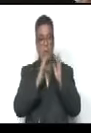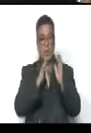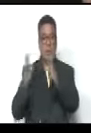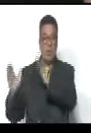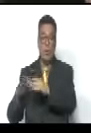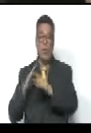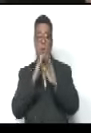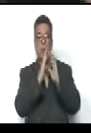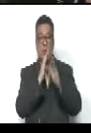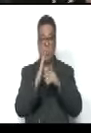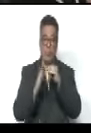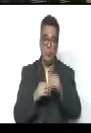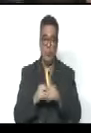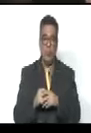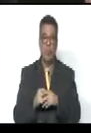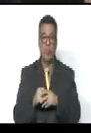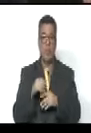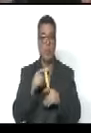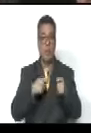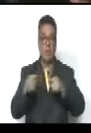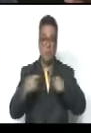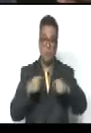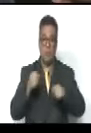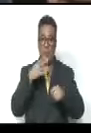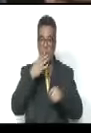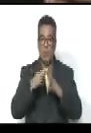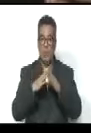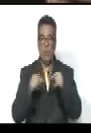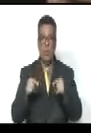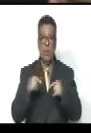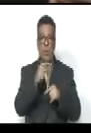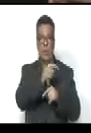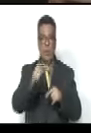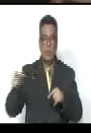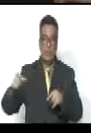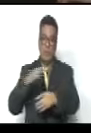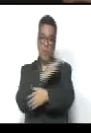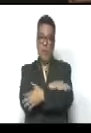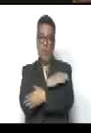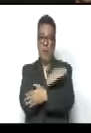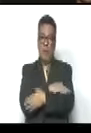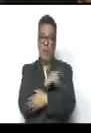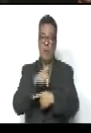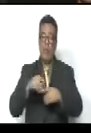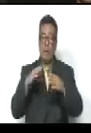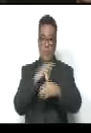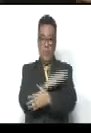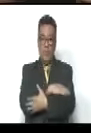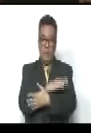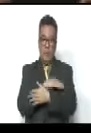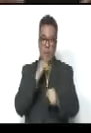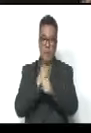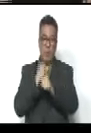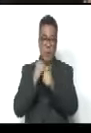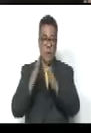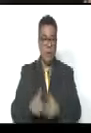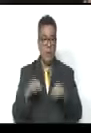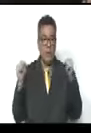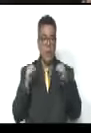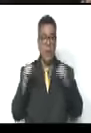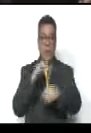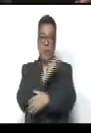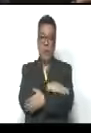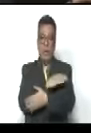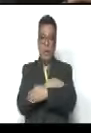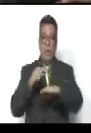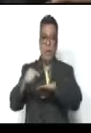de disciplina y de un trato afable de todo su personal. Quiero felicitarlo, felicitar a los trabajadores de Mérida y